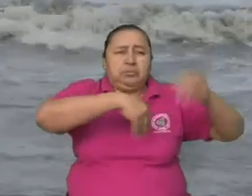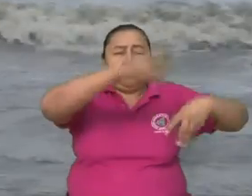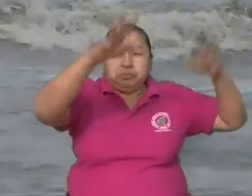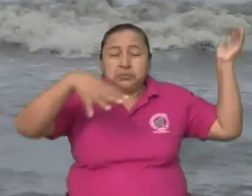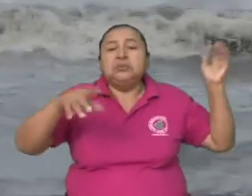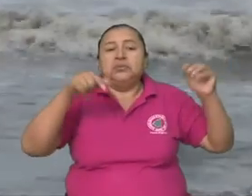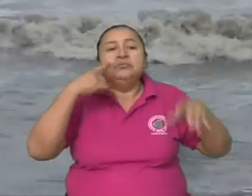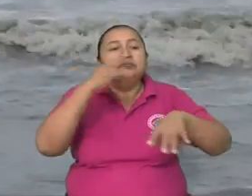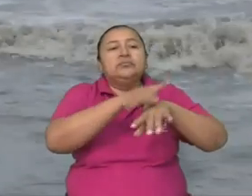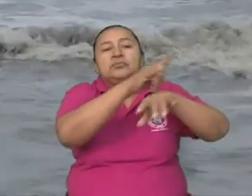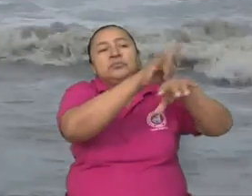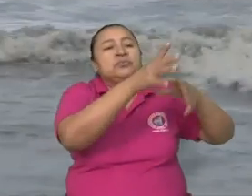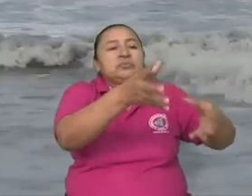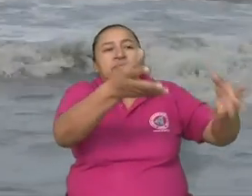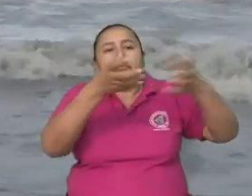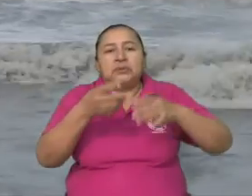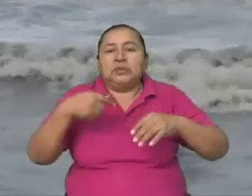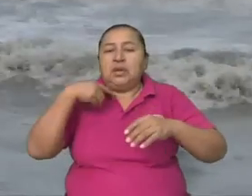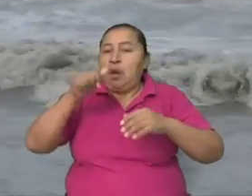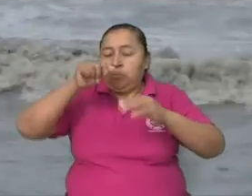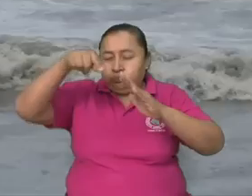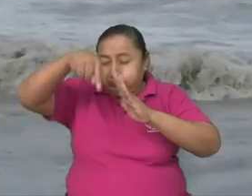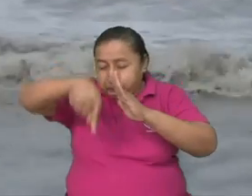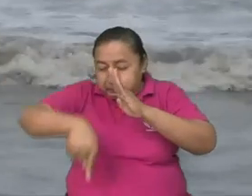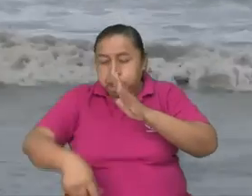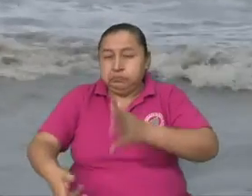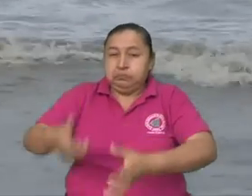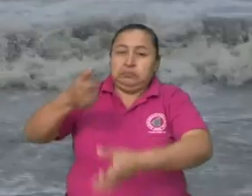huracán, la madera que estaba en la profundidad del mar,